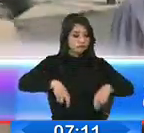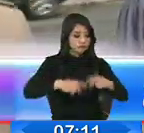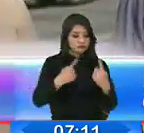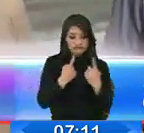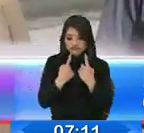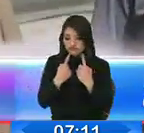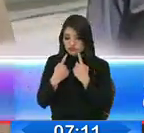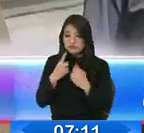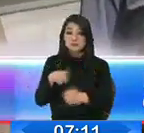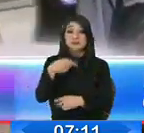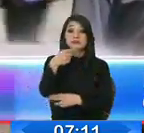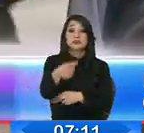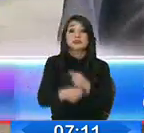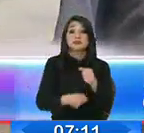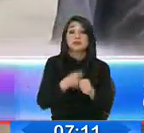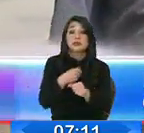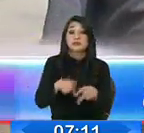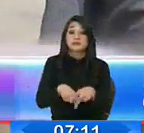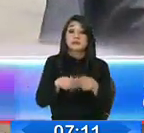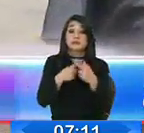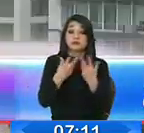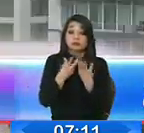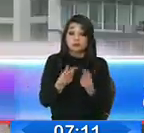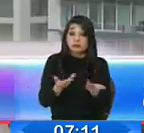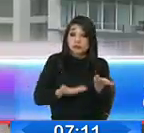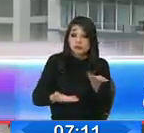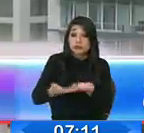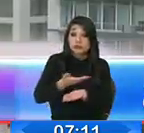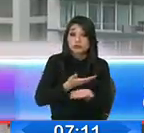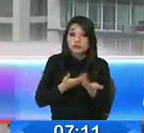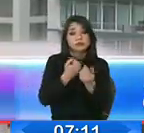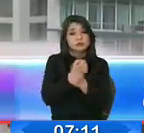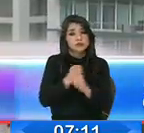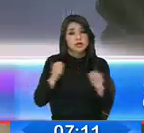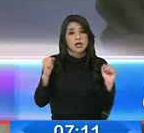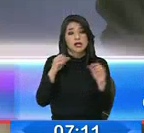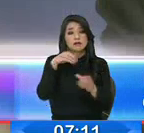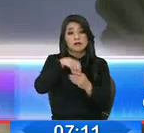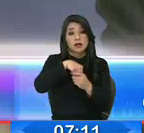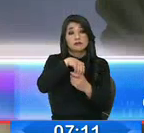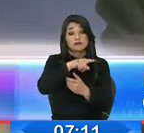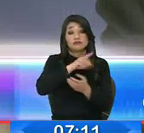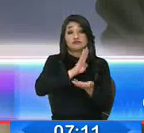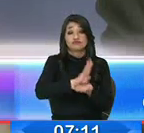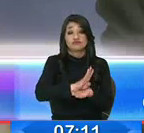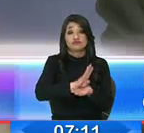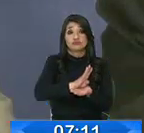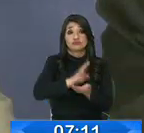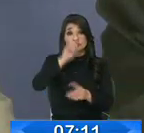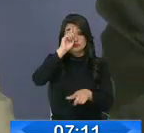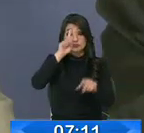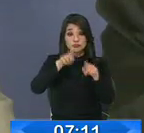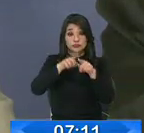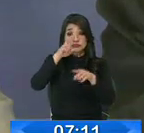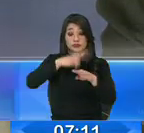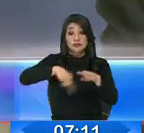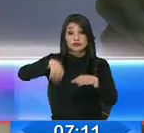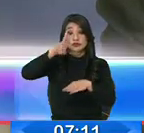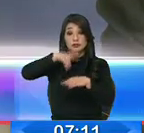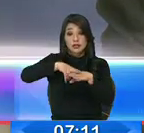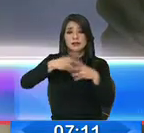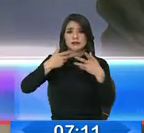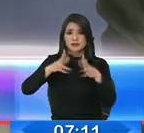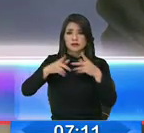arrancarán el próximo año para encontrar alternativas de salvación para el fondo. A través del acuerdo nacional al cual han